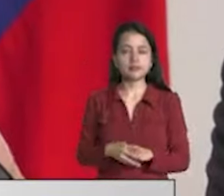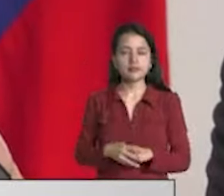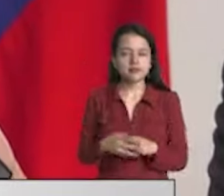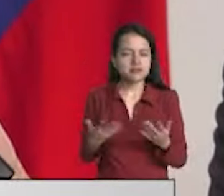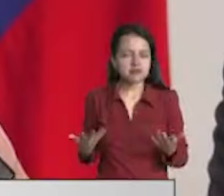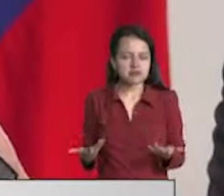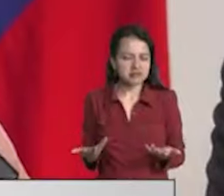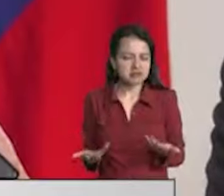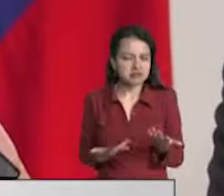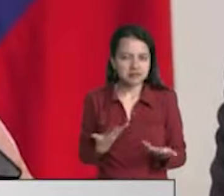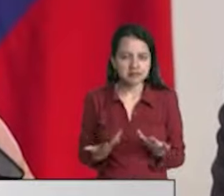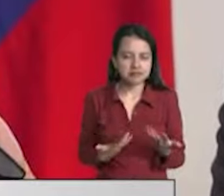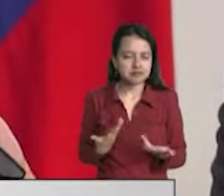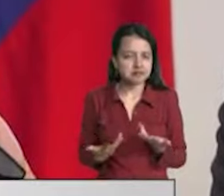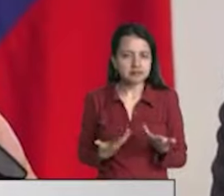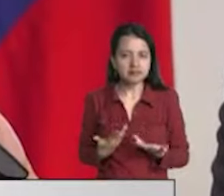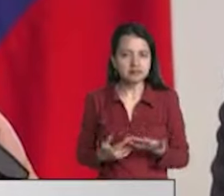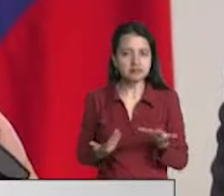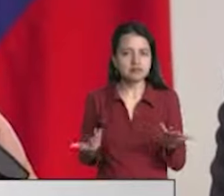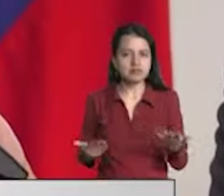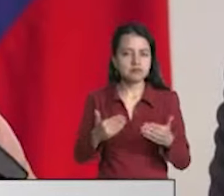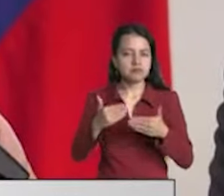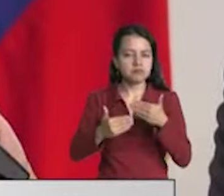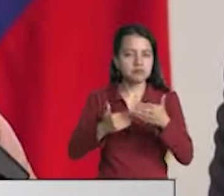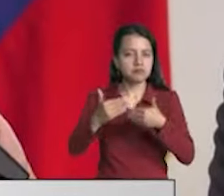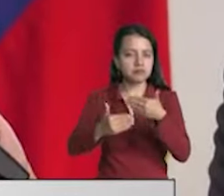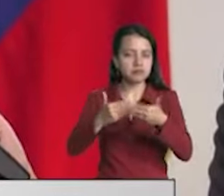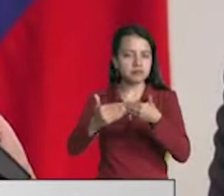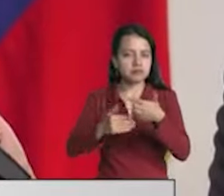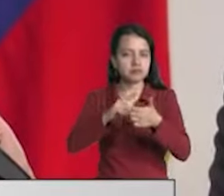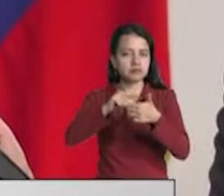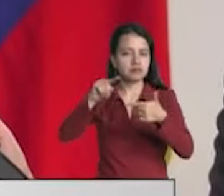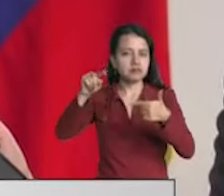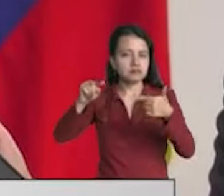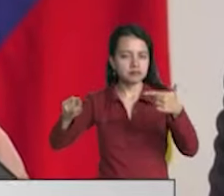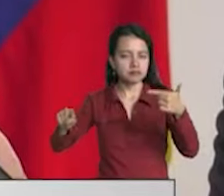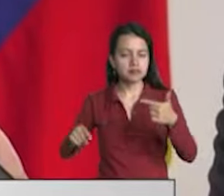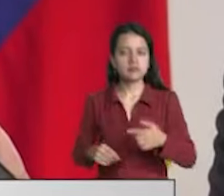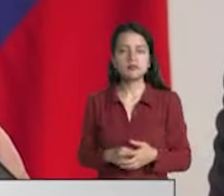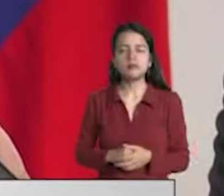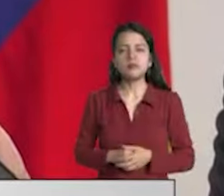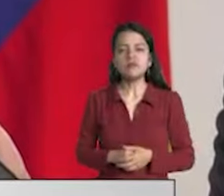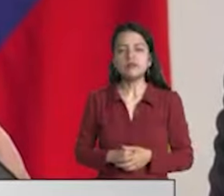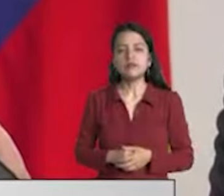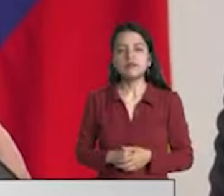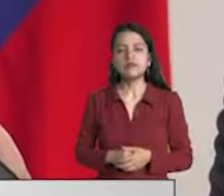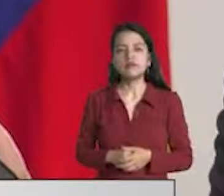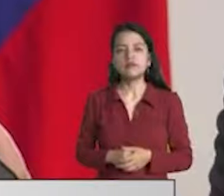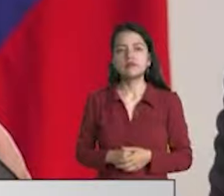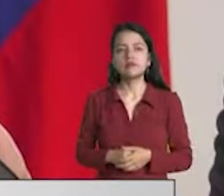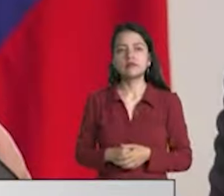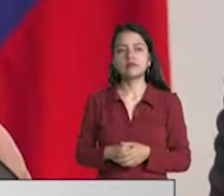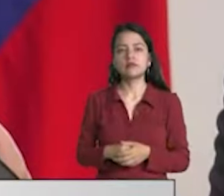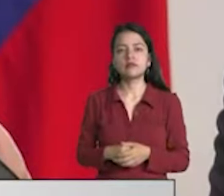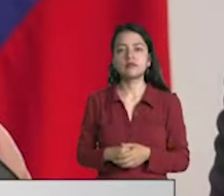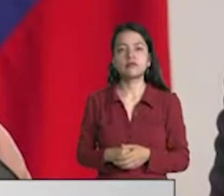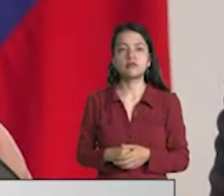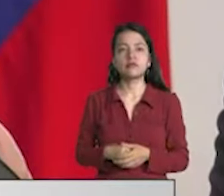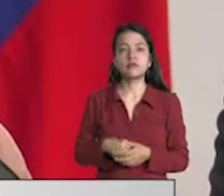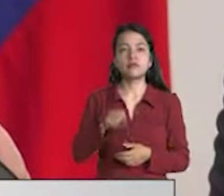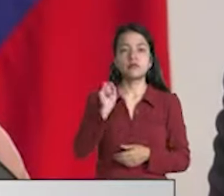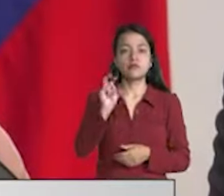manera decreciente, progresiva. Y lo que hace el Congreso es que la adelanta un año. Ya no es a partir